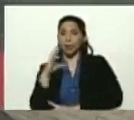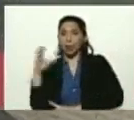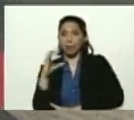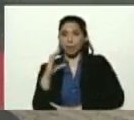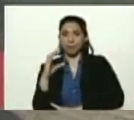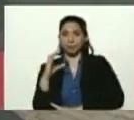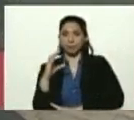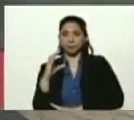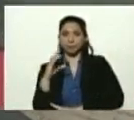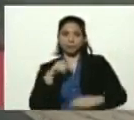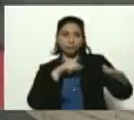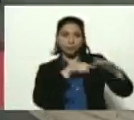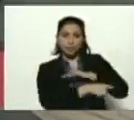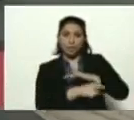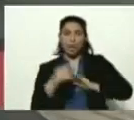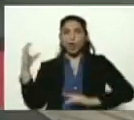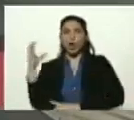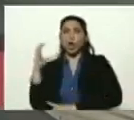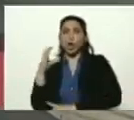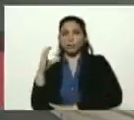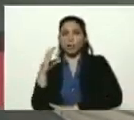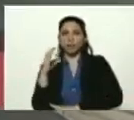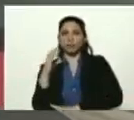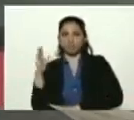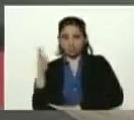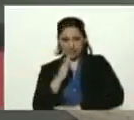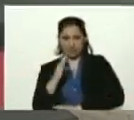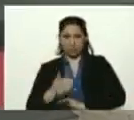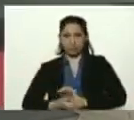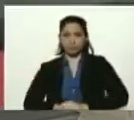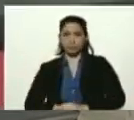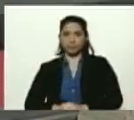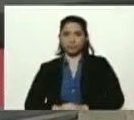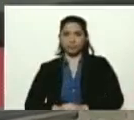colombianos ingresados de Colombia.